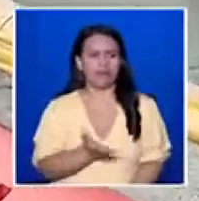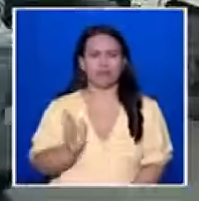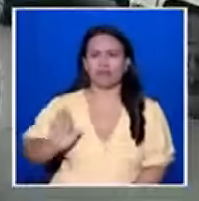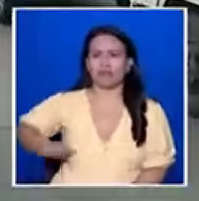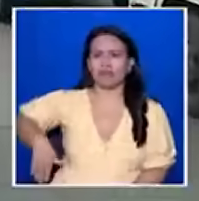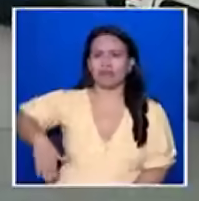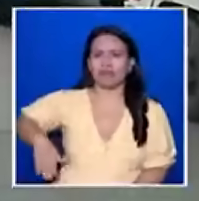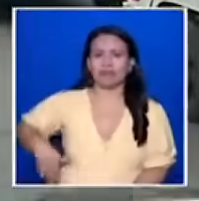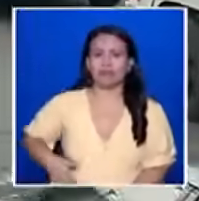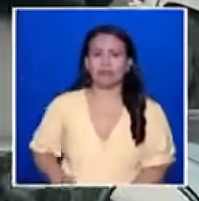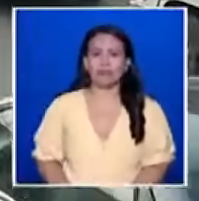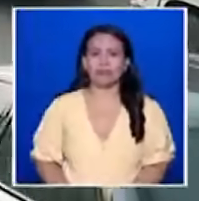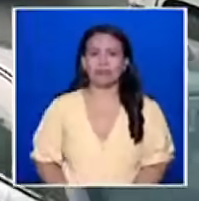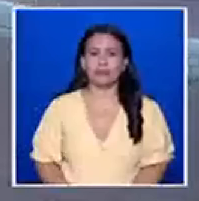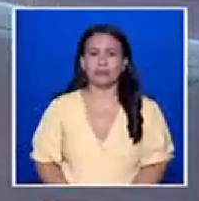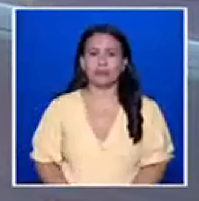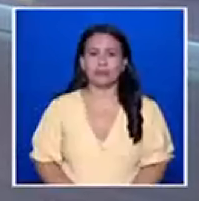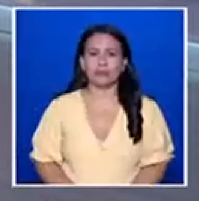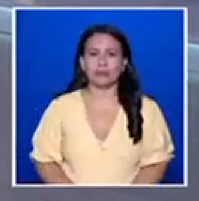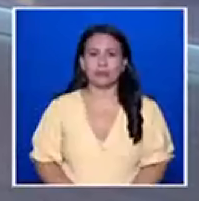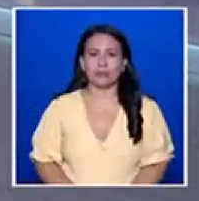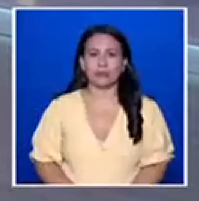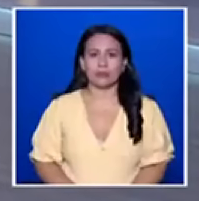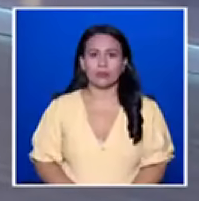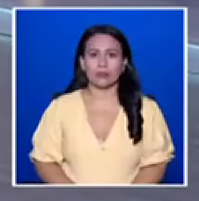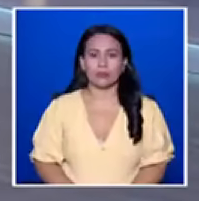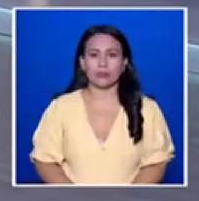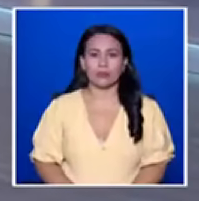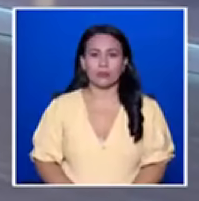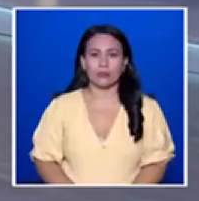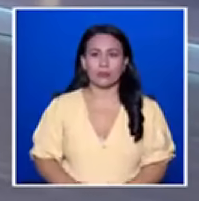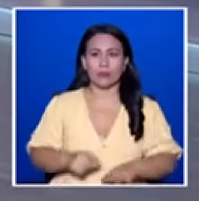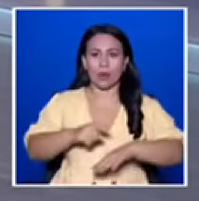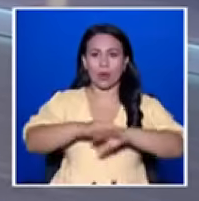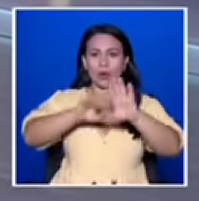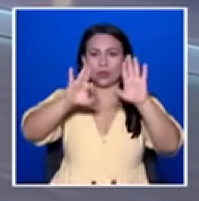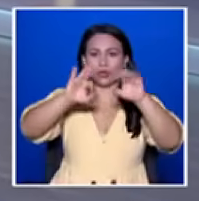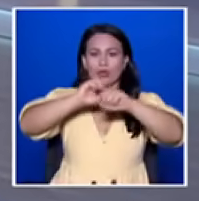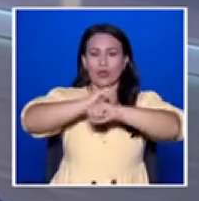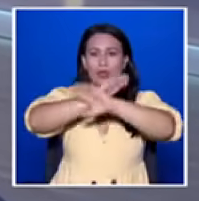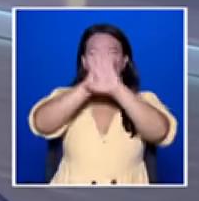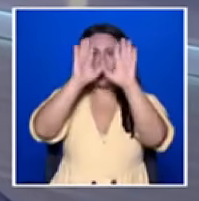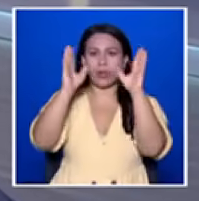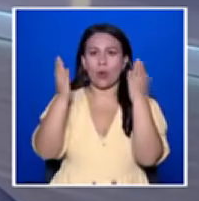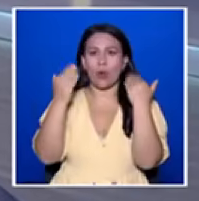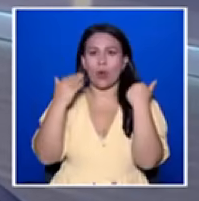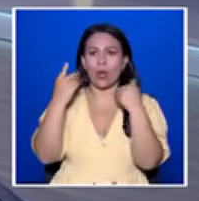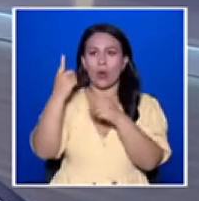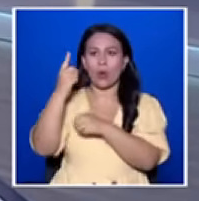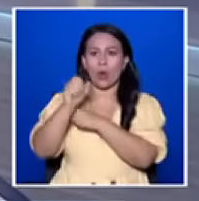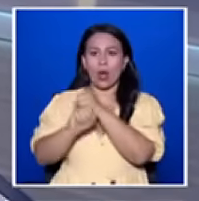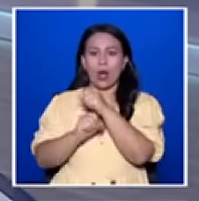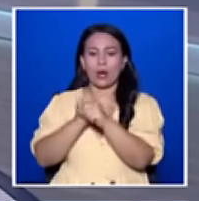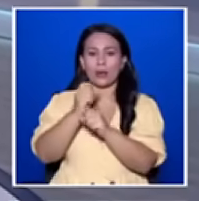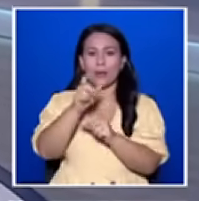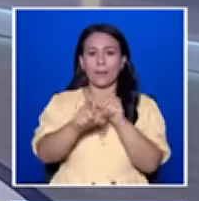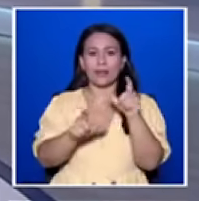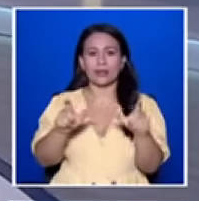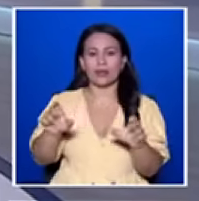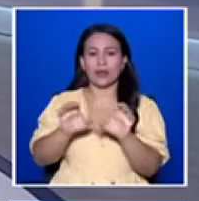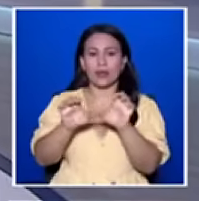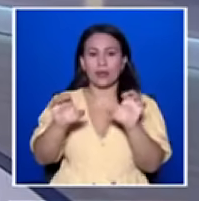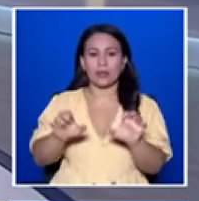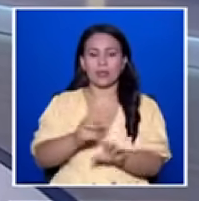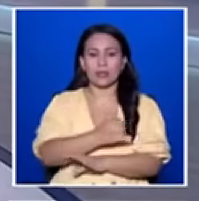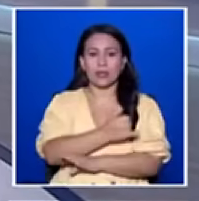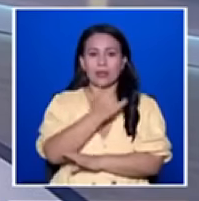está paralizado. Son las 8:00 a.m. y en Guayaquil, hasta por un año, usuarios de CNT